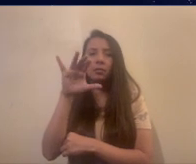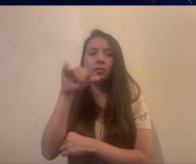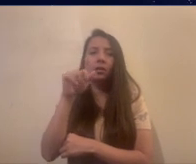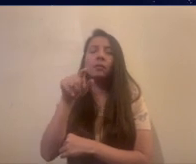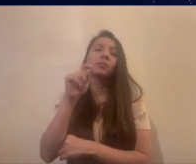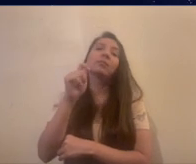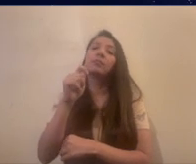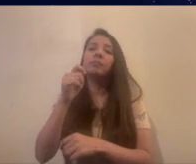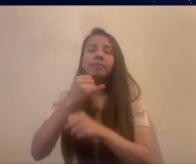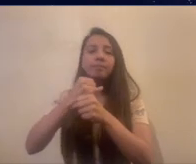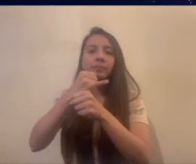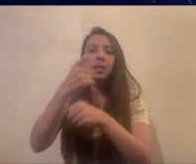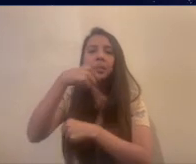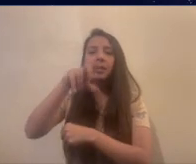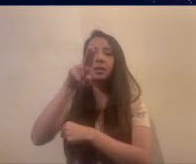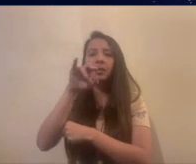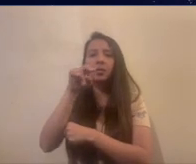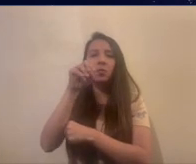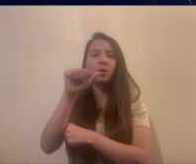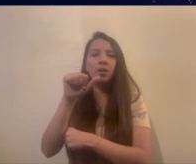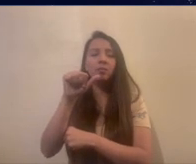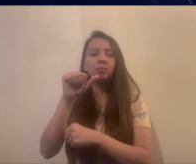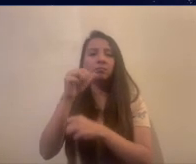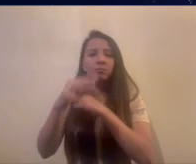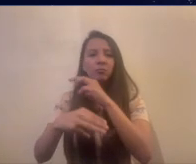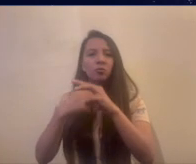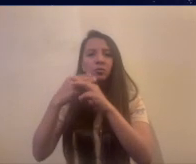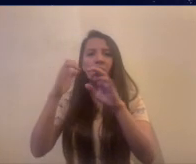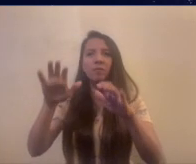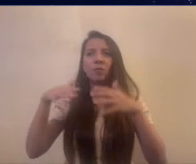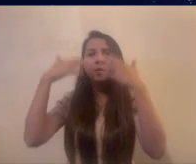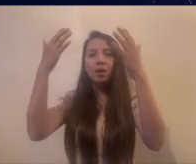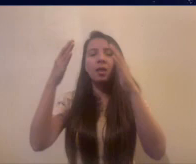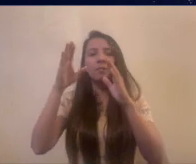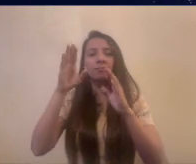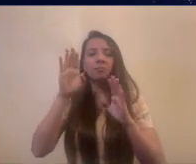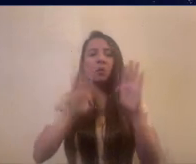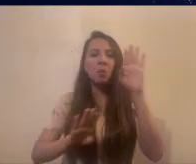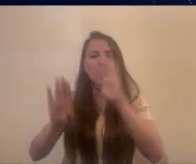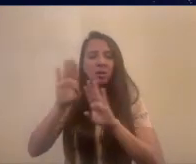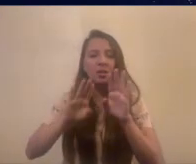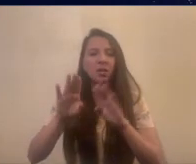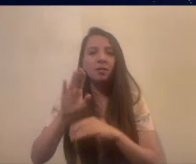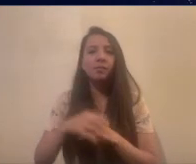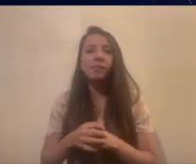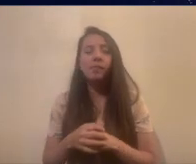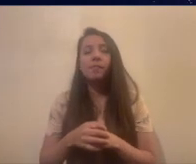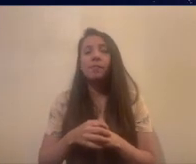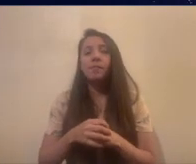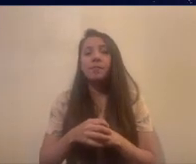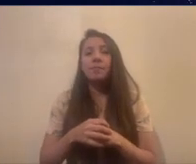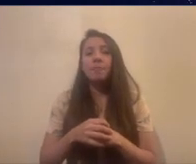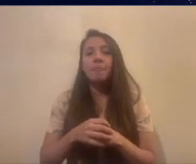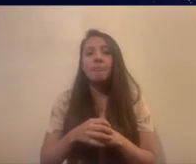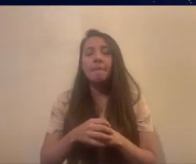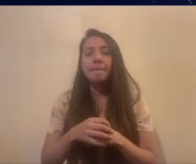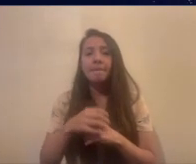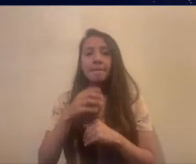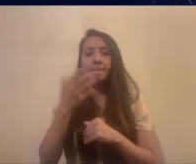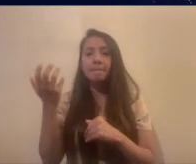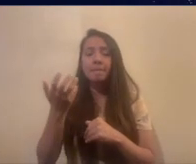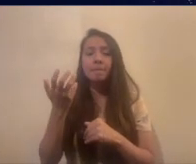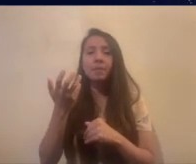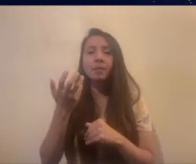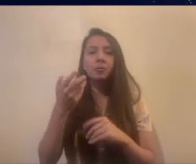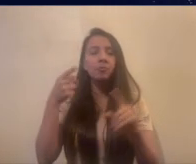de quinoa en condiciones exoplanetarias para extender los límites biológicos de la exploración espacial. Se basó